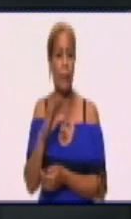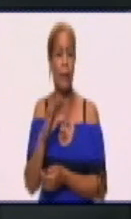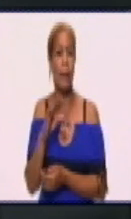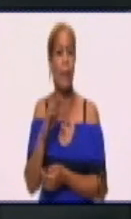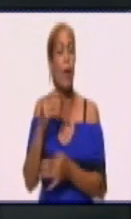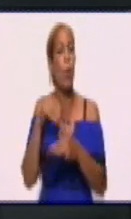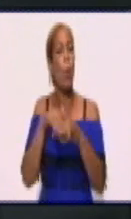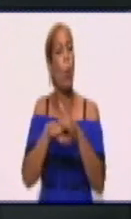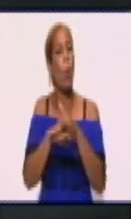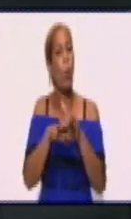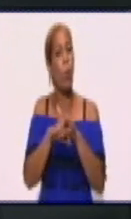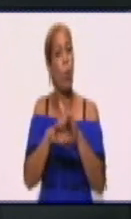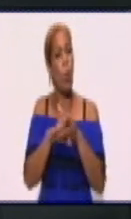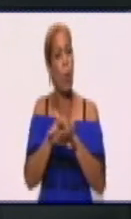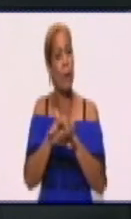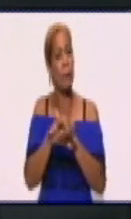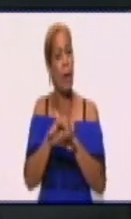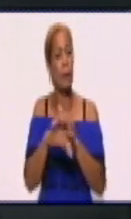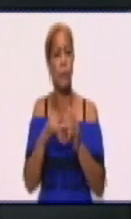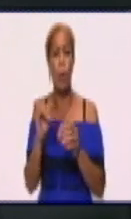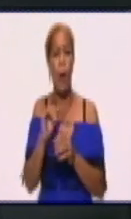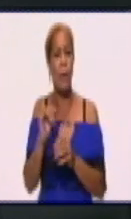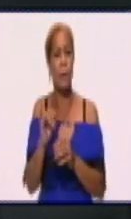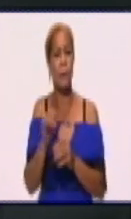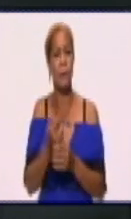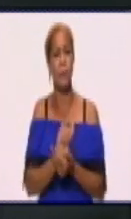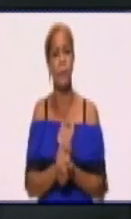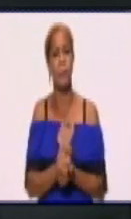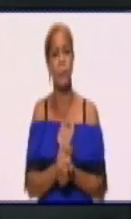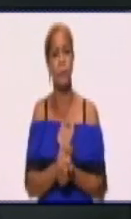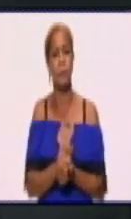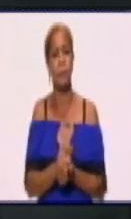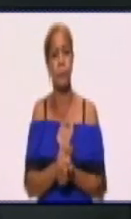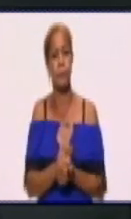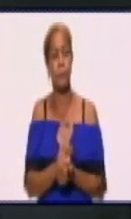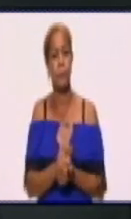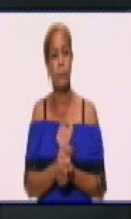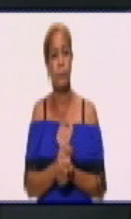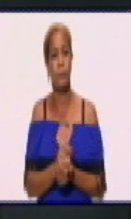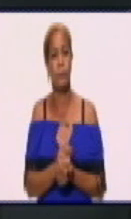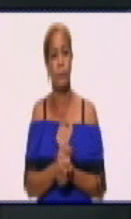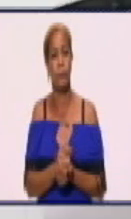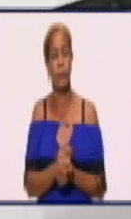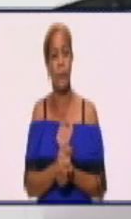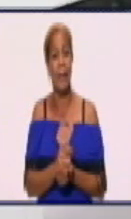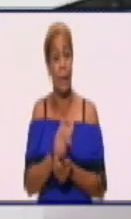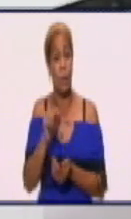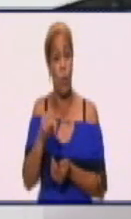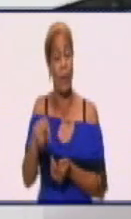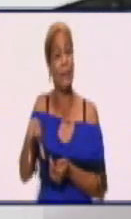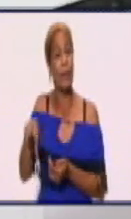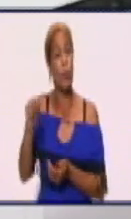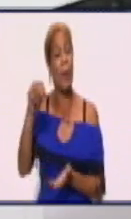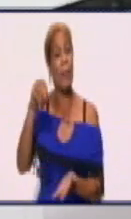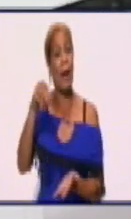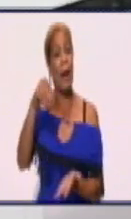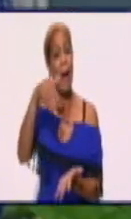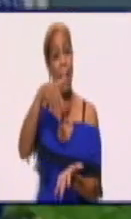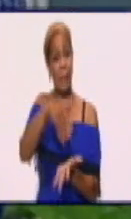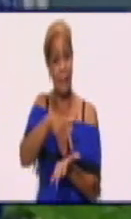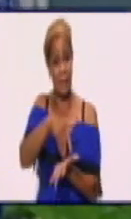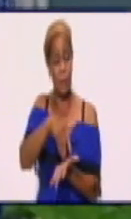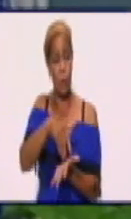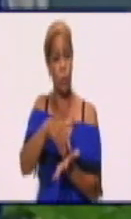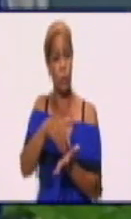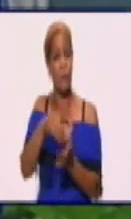plazo fijo ya sea con pago adelantado de intereses o con o sin pago adelantado de interés o sea que con esta nueva versión de el transfer